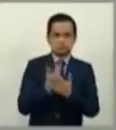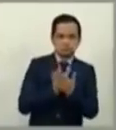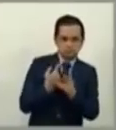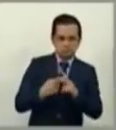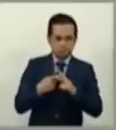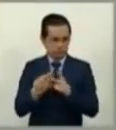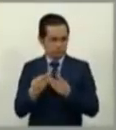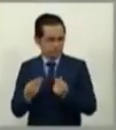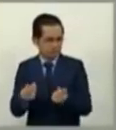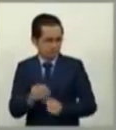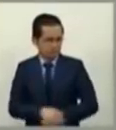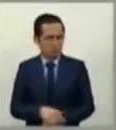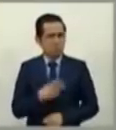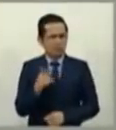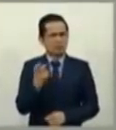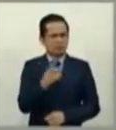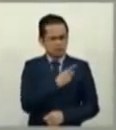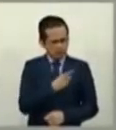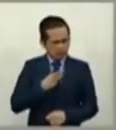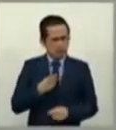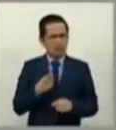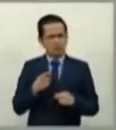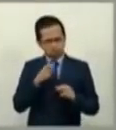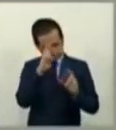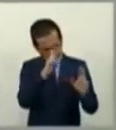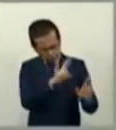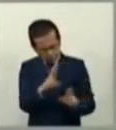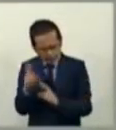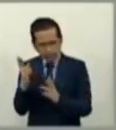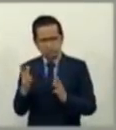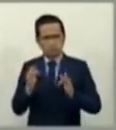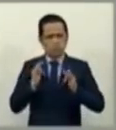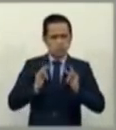respeto, con calma, escuchándonos a todos